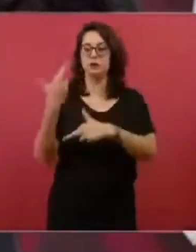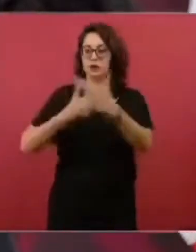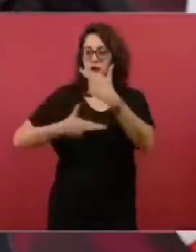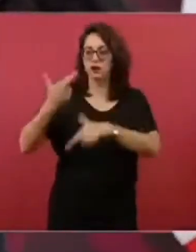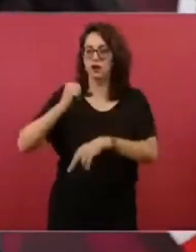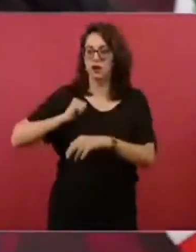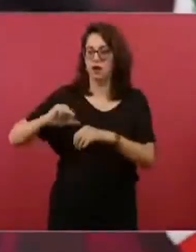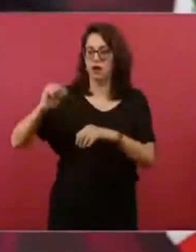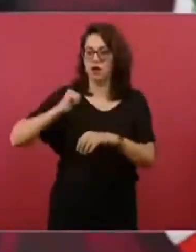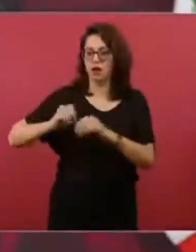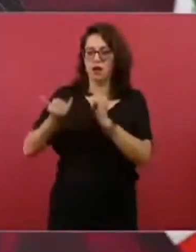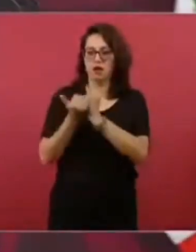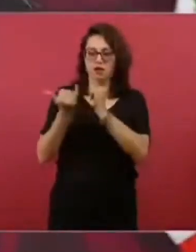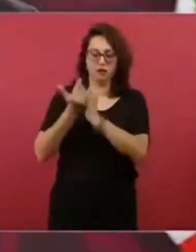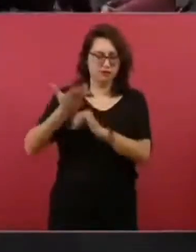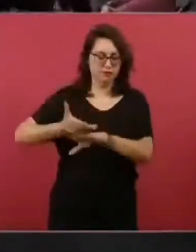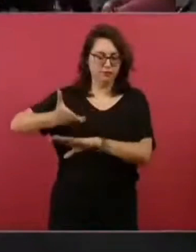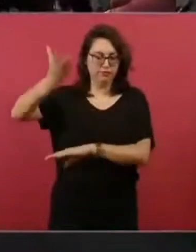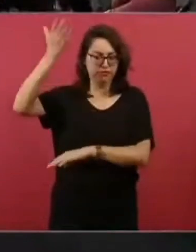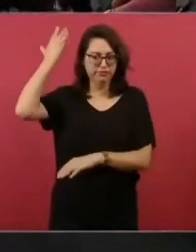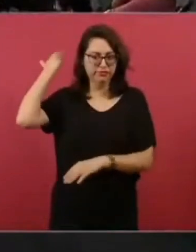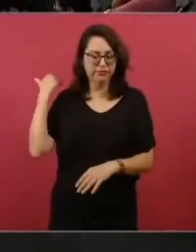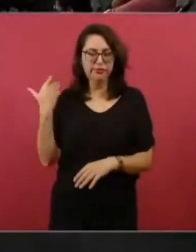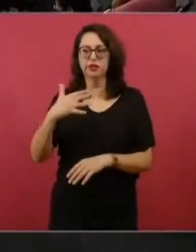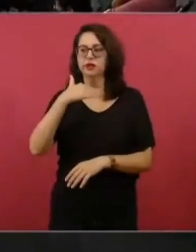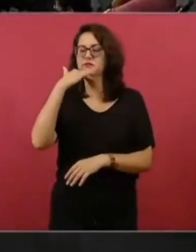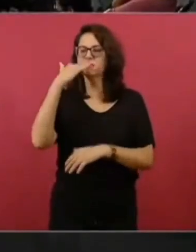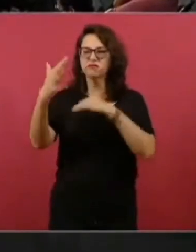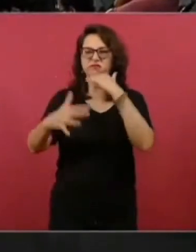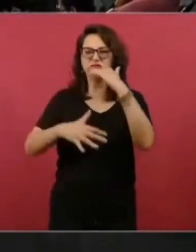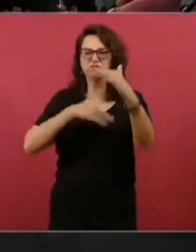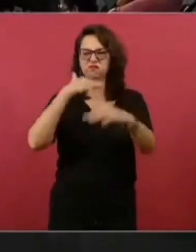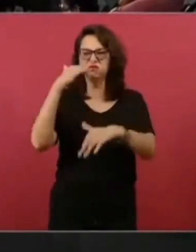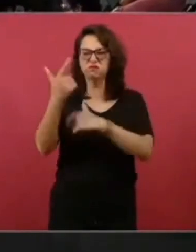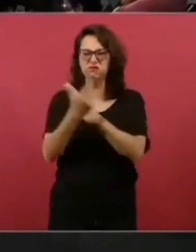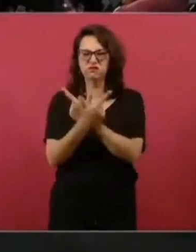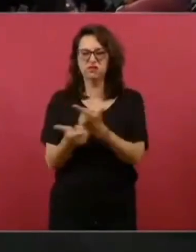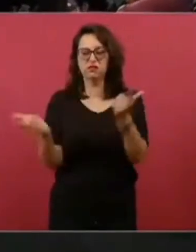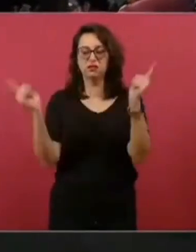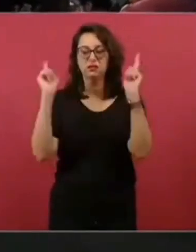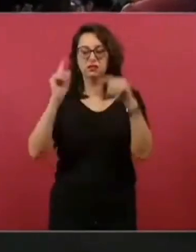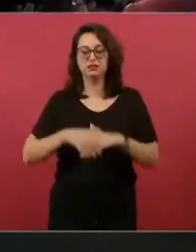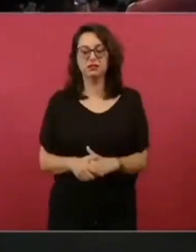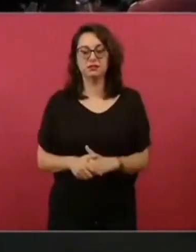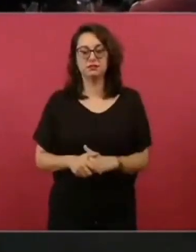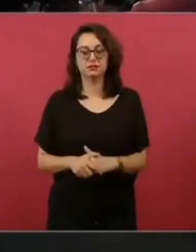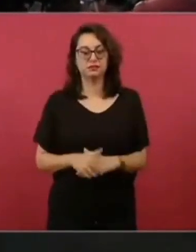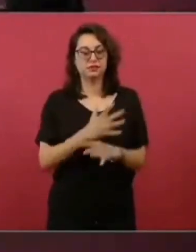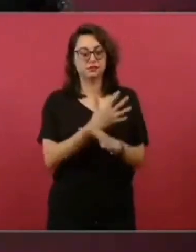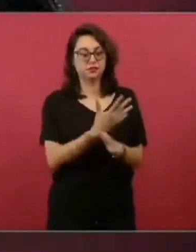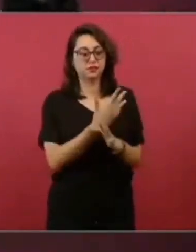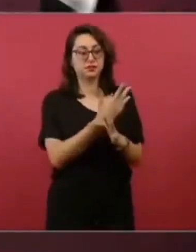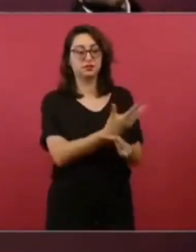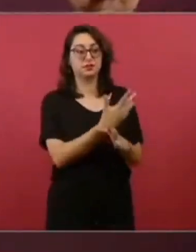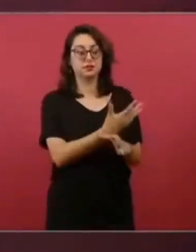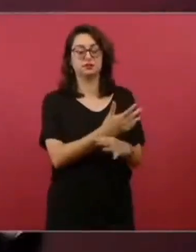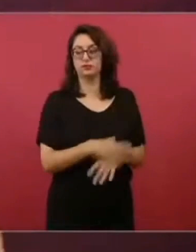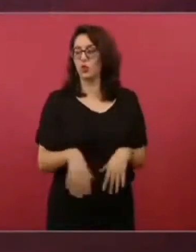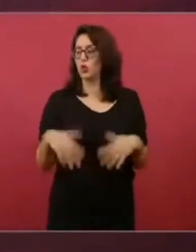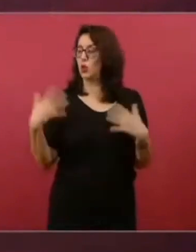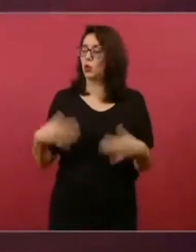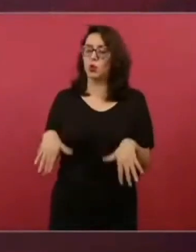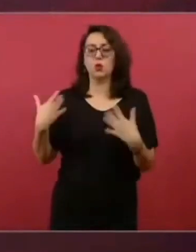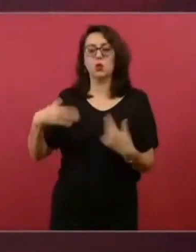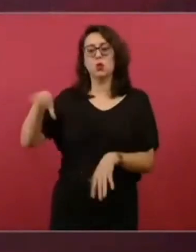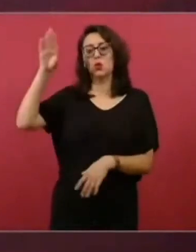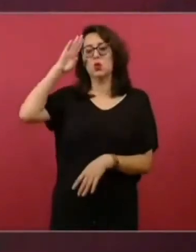ser lo que era antes. Eso es lo que dicen. Qué barbaridad, se está destruyendo a México,